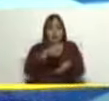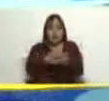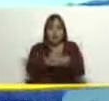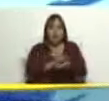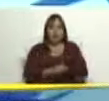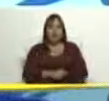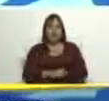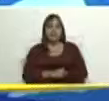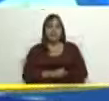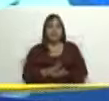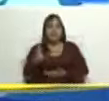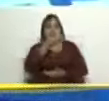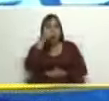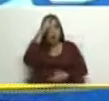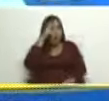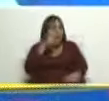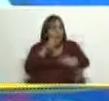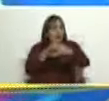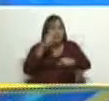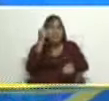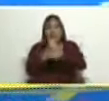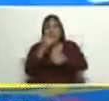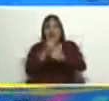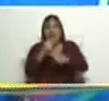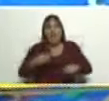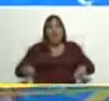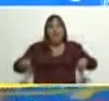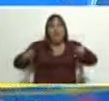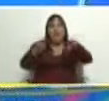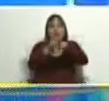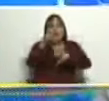El mejor homenaje es trabajar por la igualdad del pueblo.